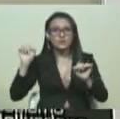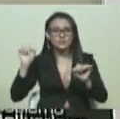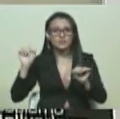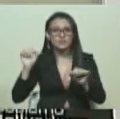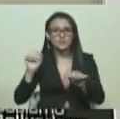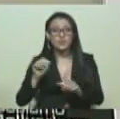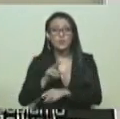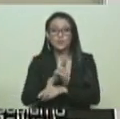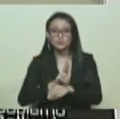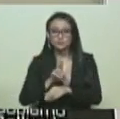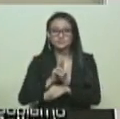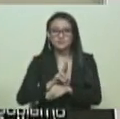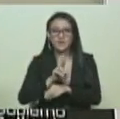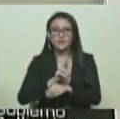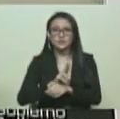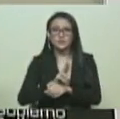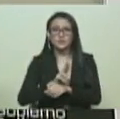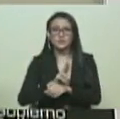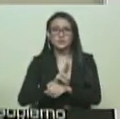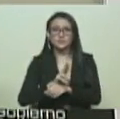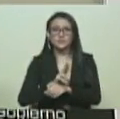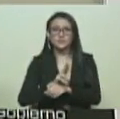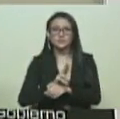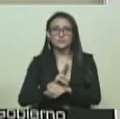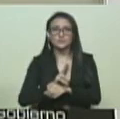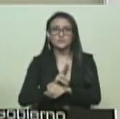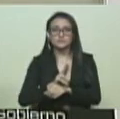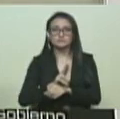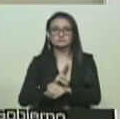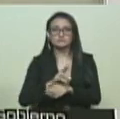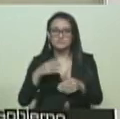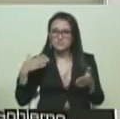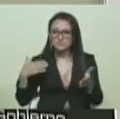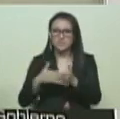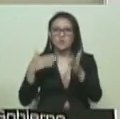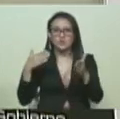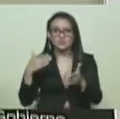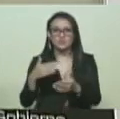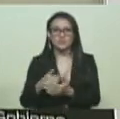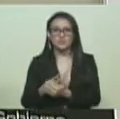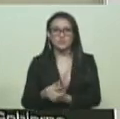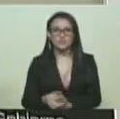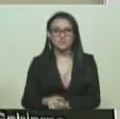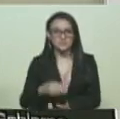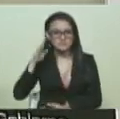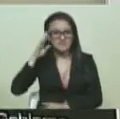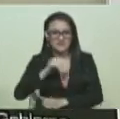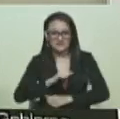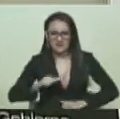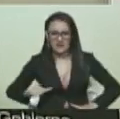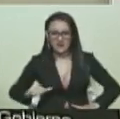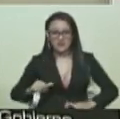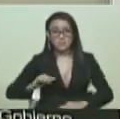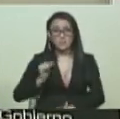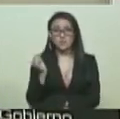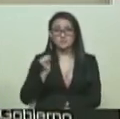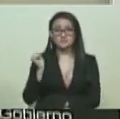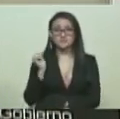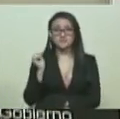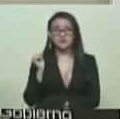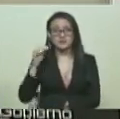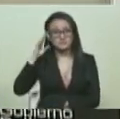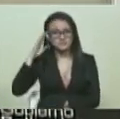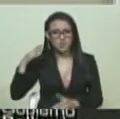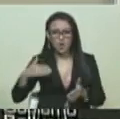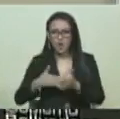ser utilizados para atentados a unidades militares, unidades policiales y